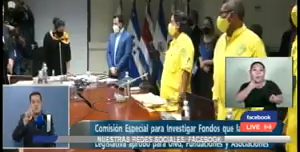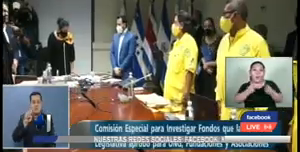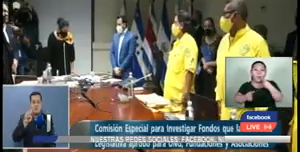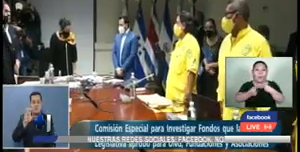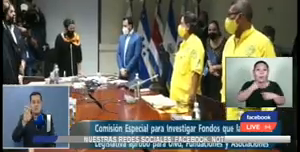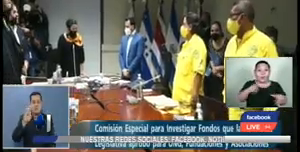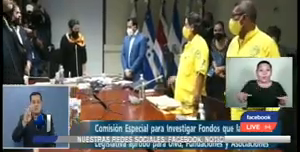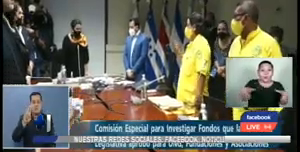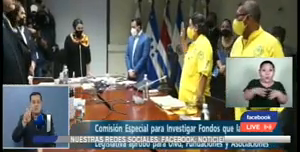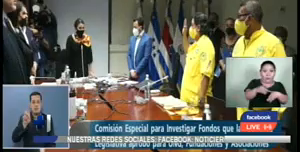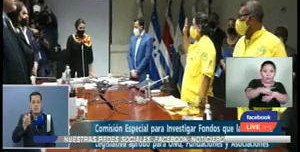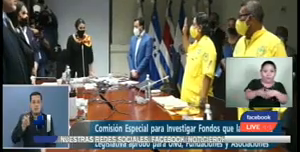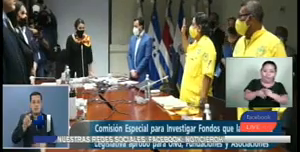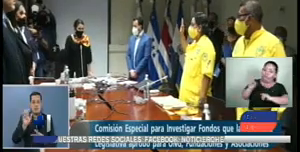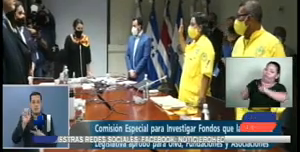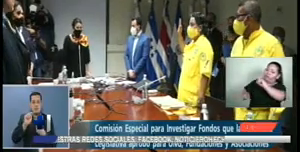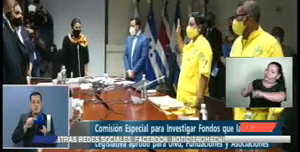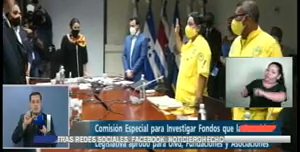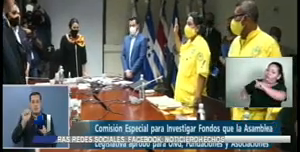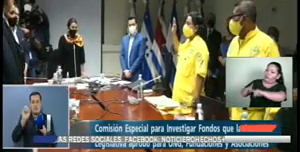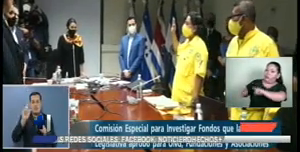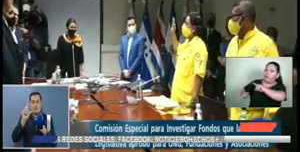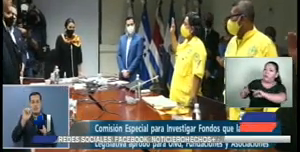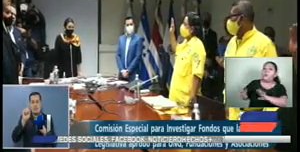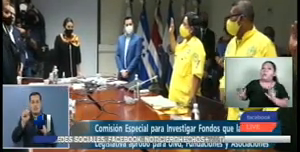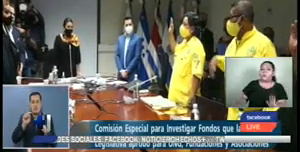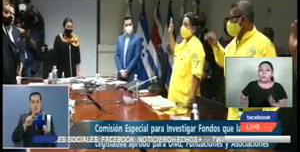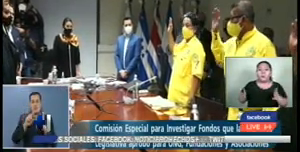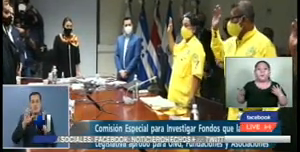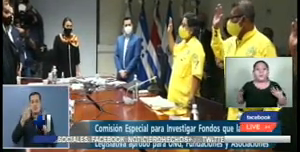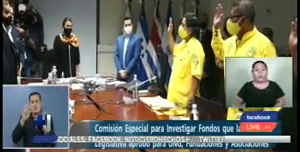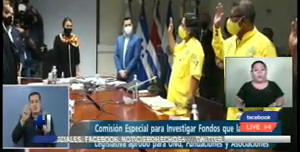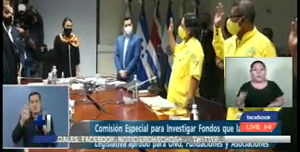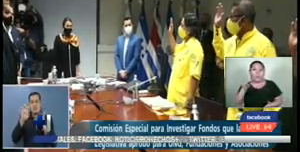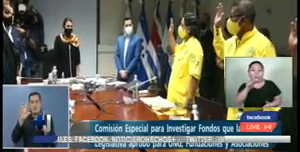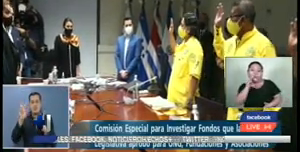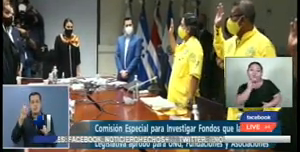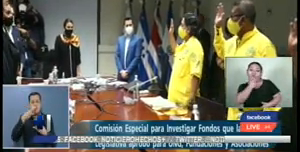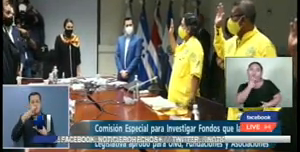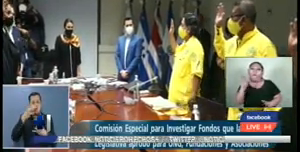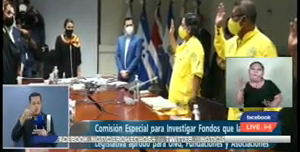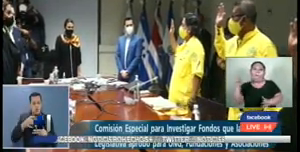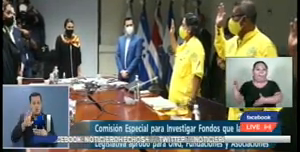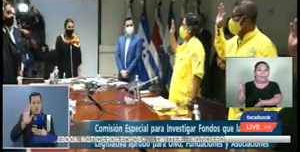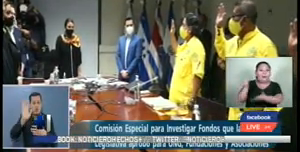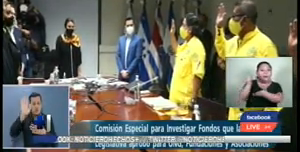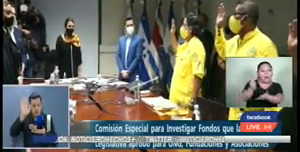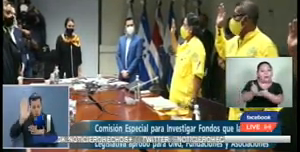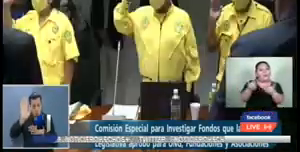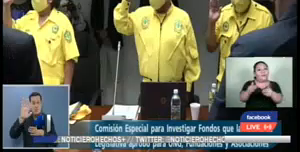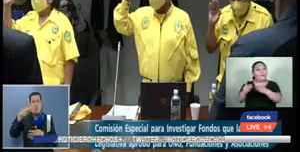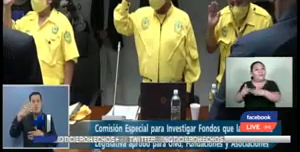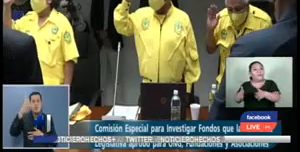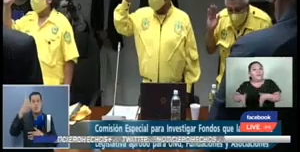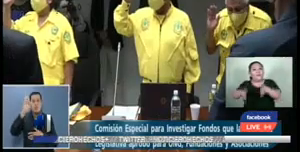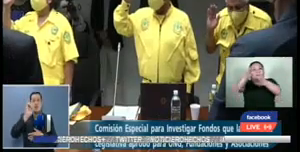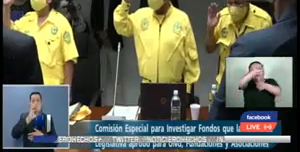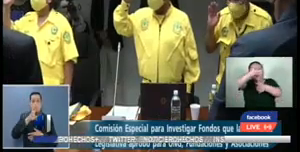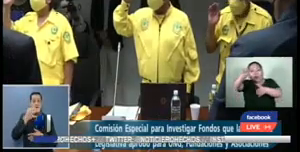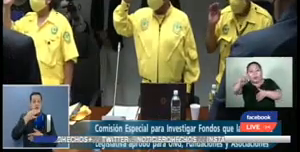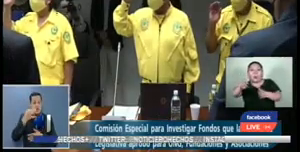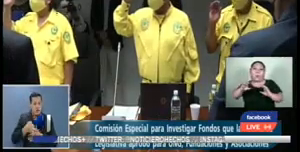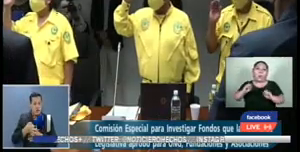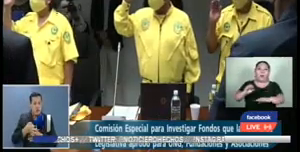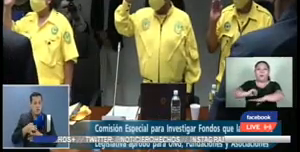día la Comisión Especial de la Asamblea Legislativa, que investiga fondos aprobados a instituciones no gubernamentales,